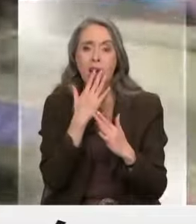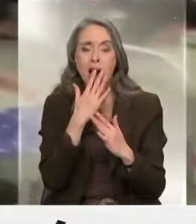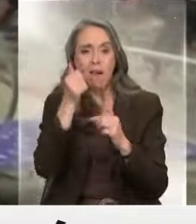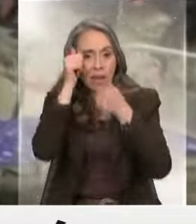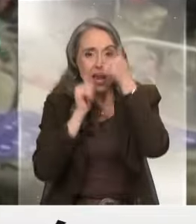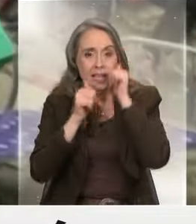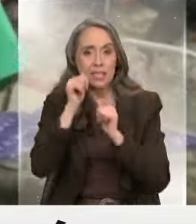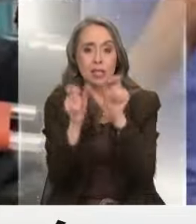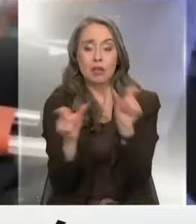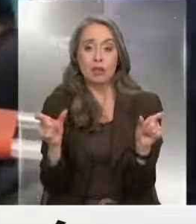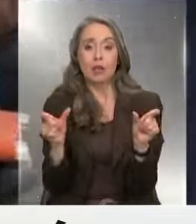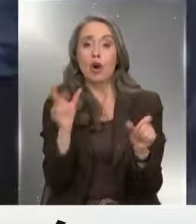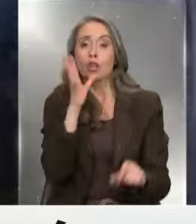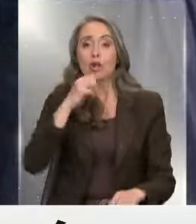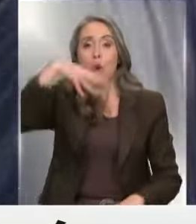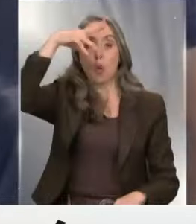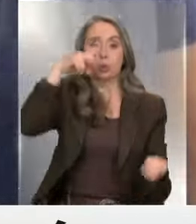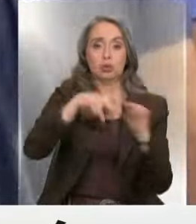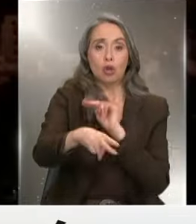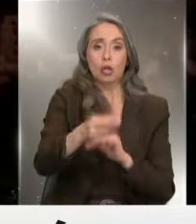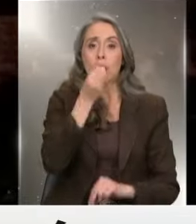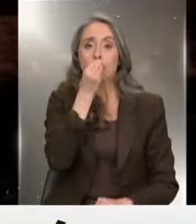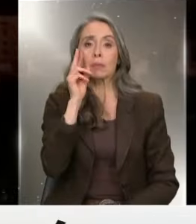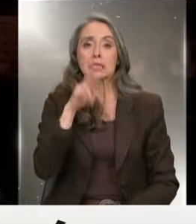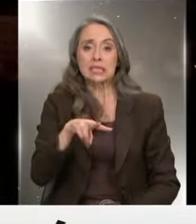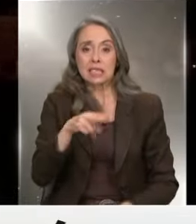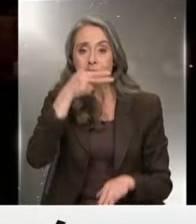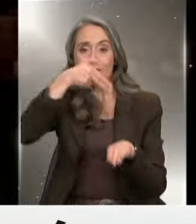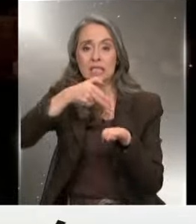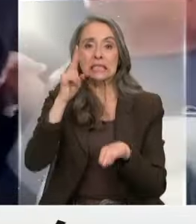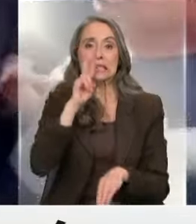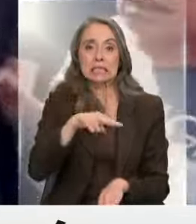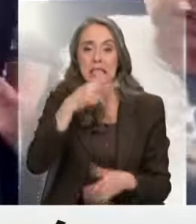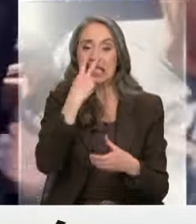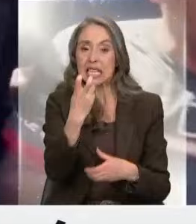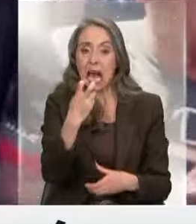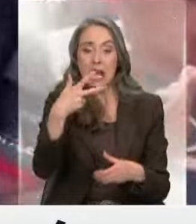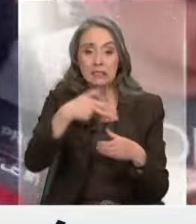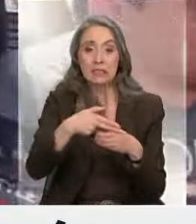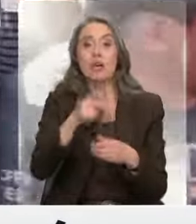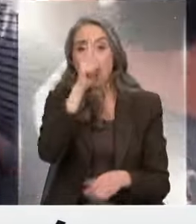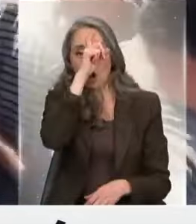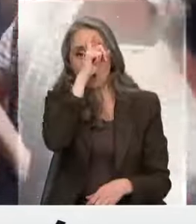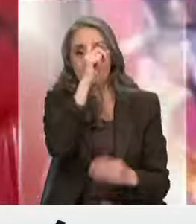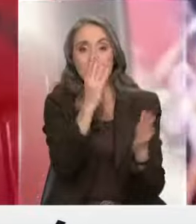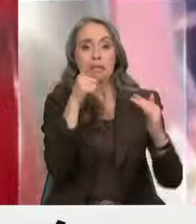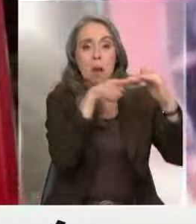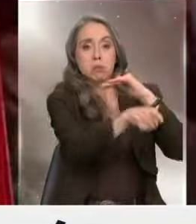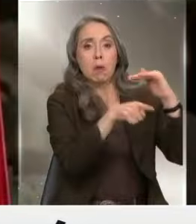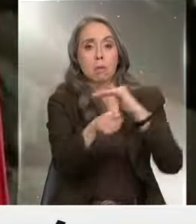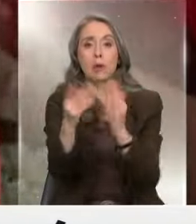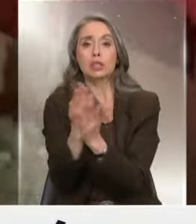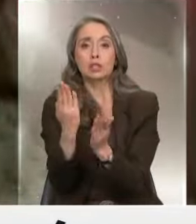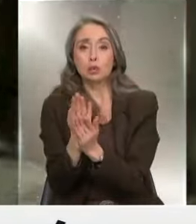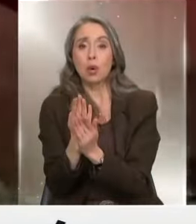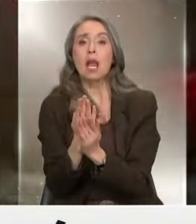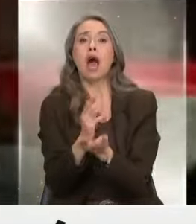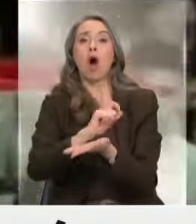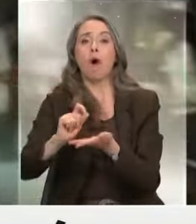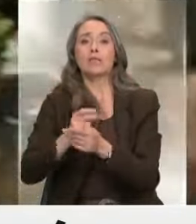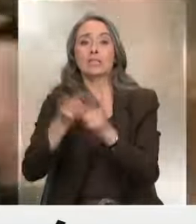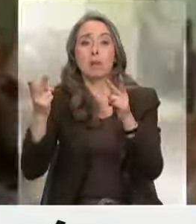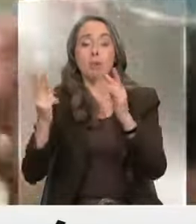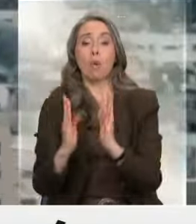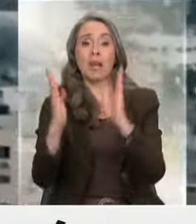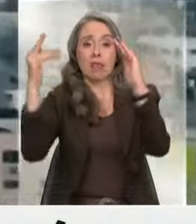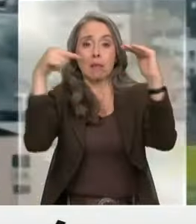que dejó a los civiles sin electricidad, comida ni combustible, atacando también escuelas, hospitales y edificios públicos con la excusa de que